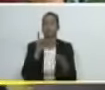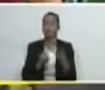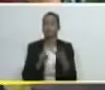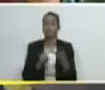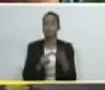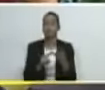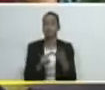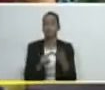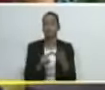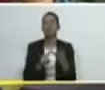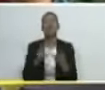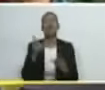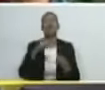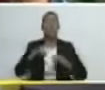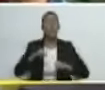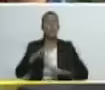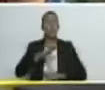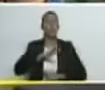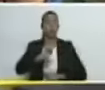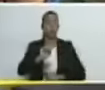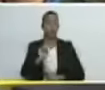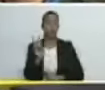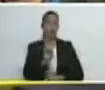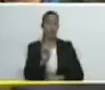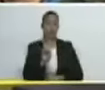Movimiento Somos Venezuela,